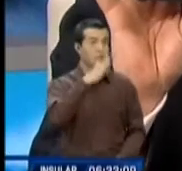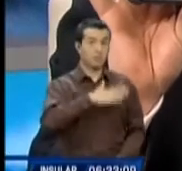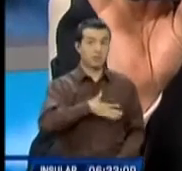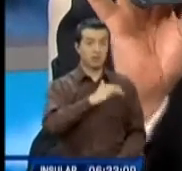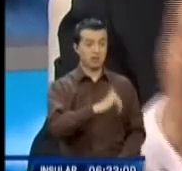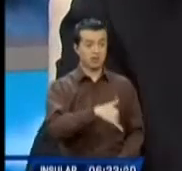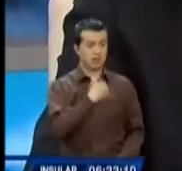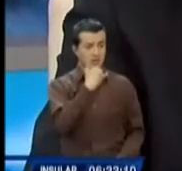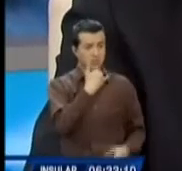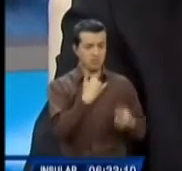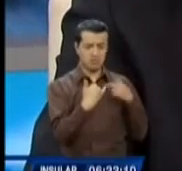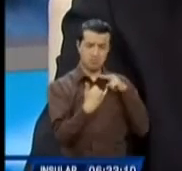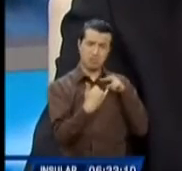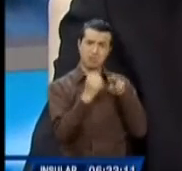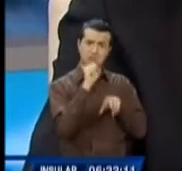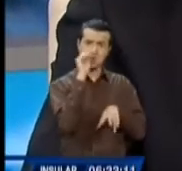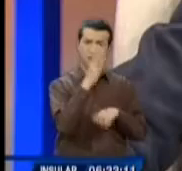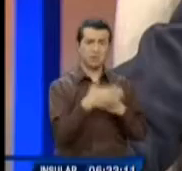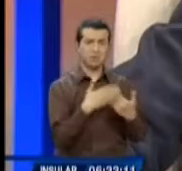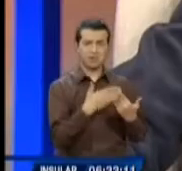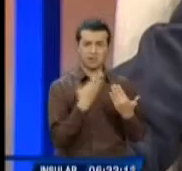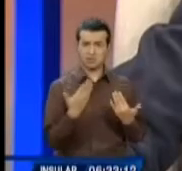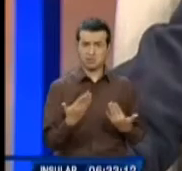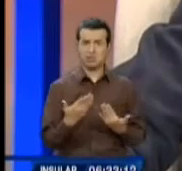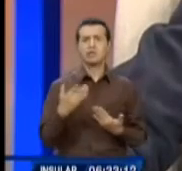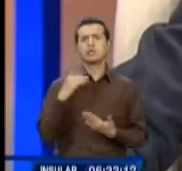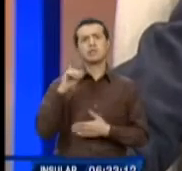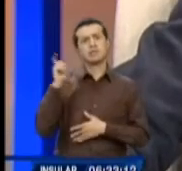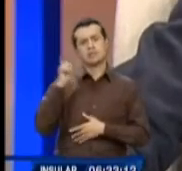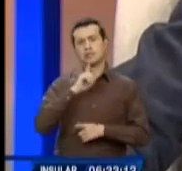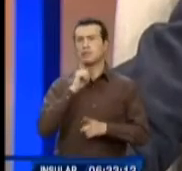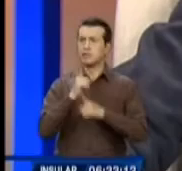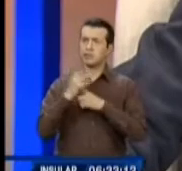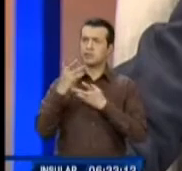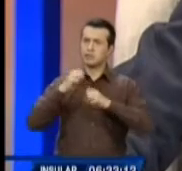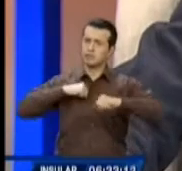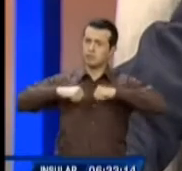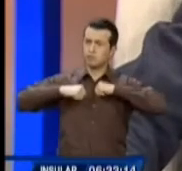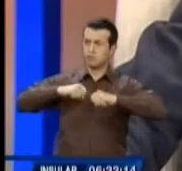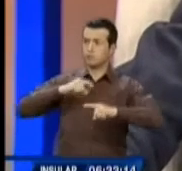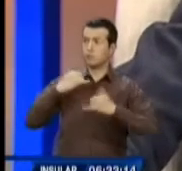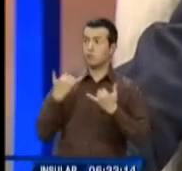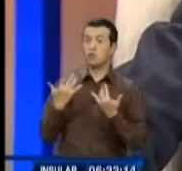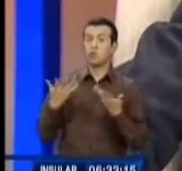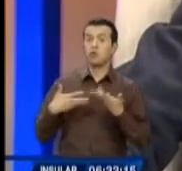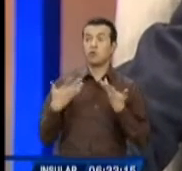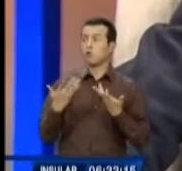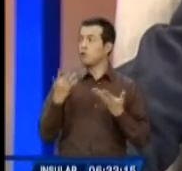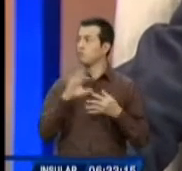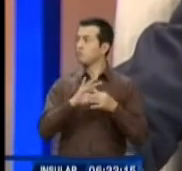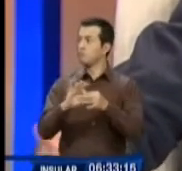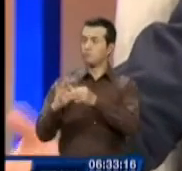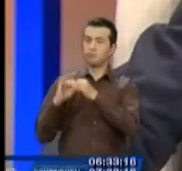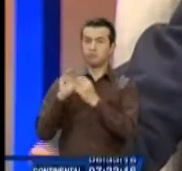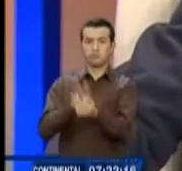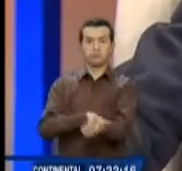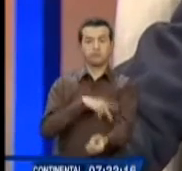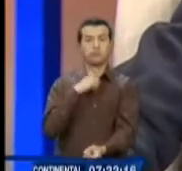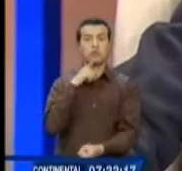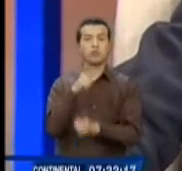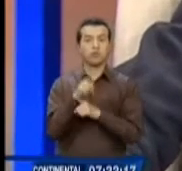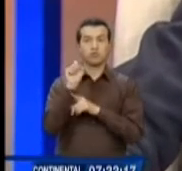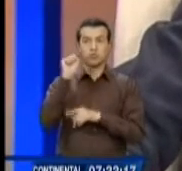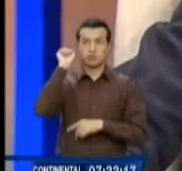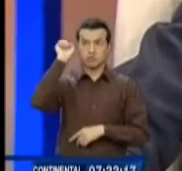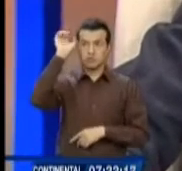teléfono. Exacto. Así es que sí, nosotros tratamos de estar siempre a la vanguardia. Por ahora vamos a hacer el circuito tradicional. Vamos a hacer salas de cine,